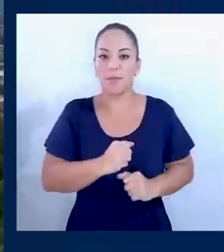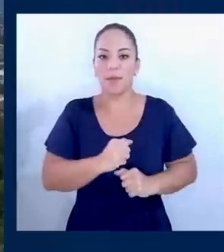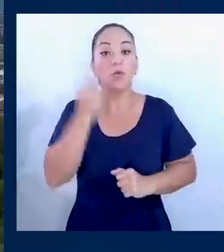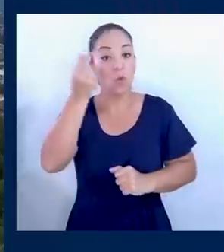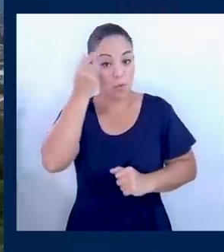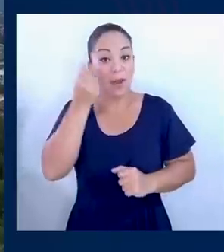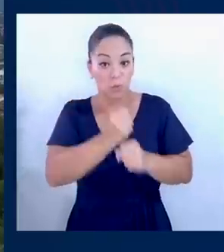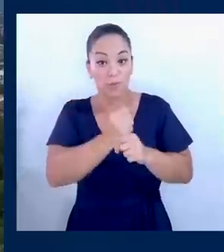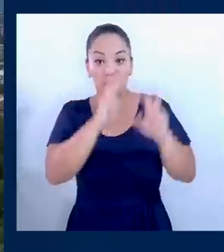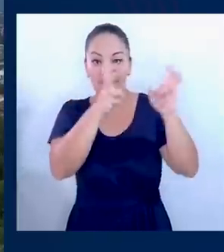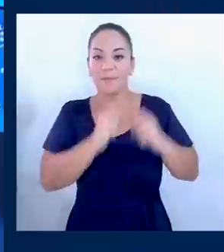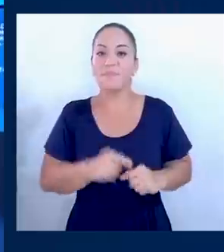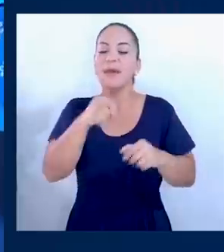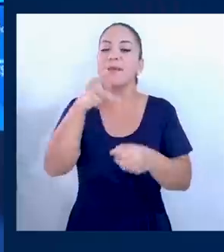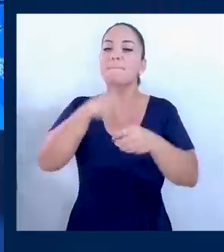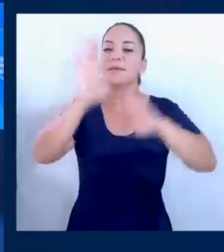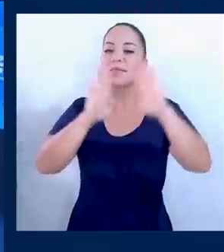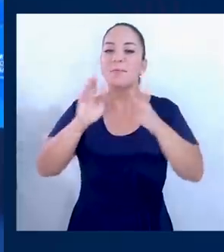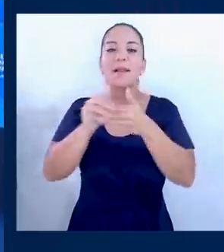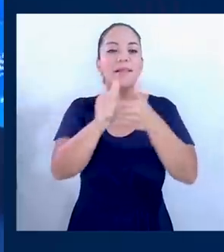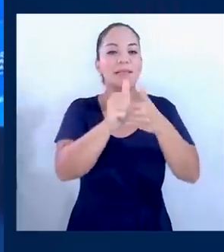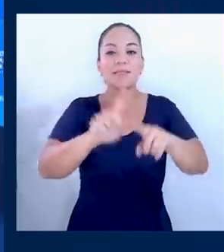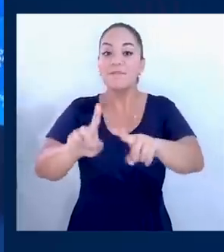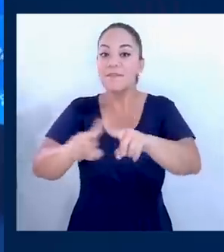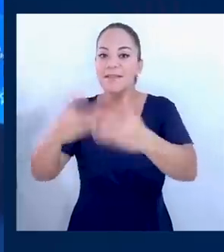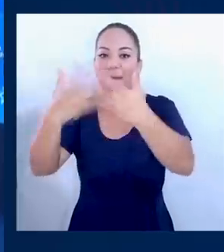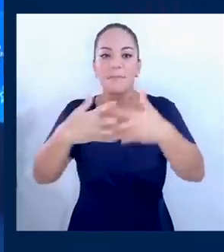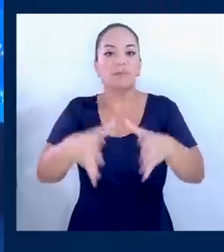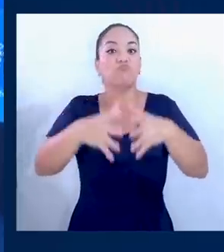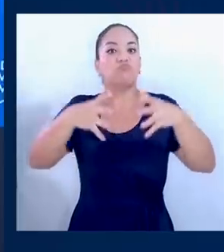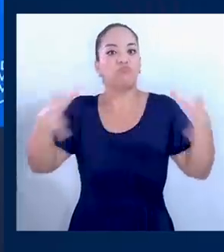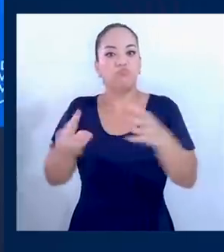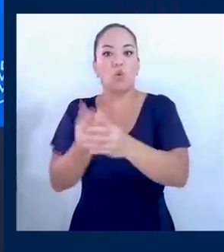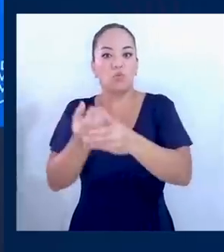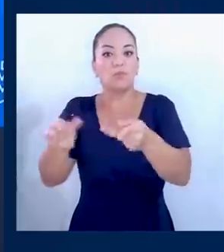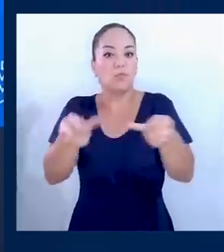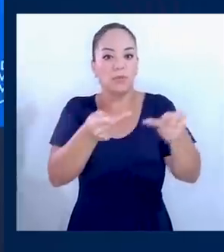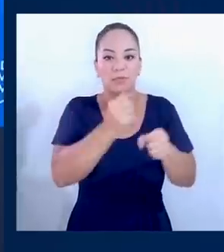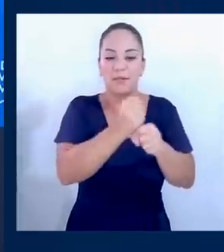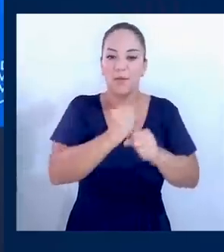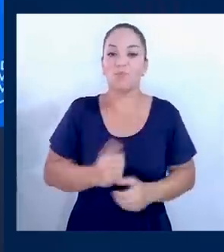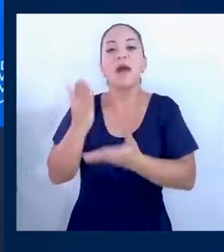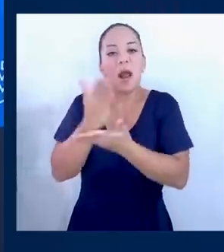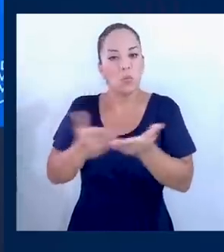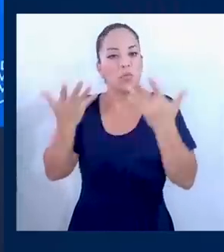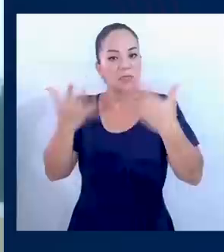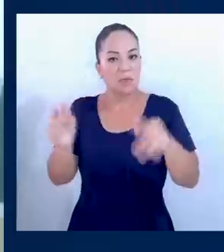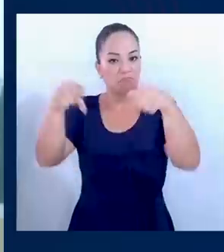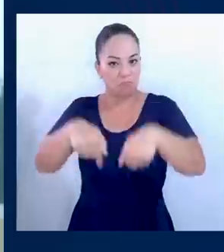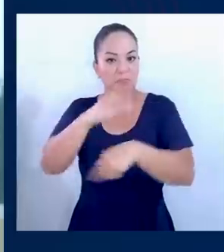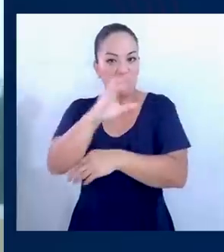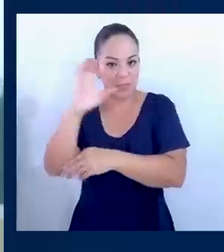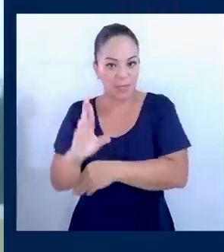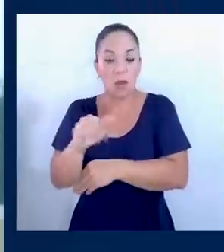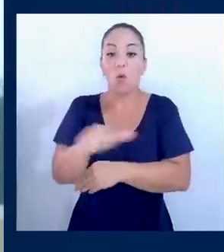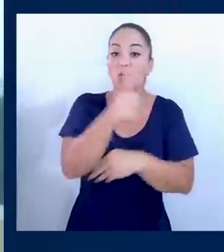único donde participan líderes de las mayores generadoras de empleo en el mundo, algunas de ellas que ya operan en Costa Rica y otras que